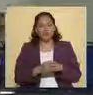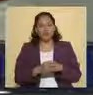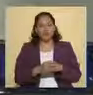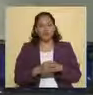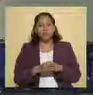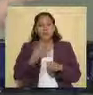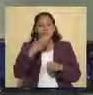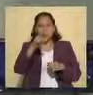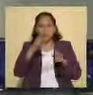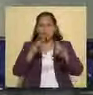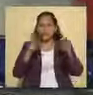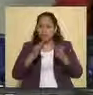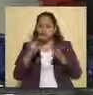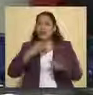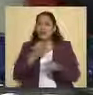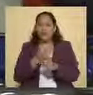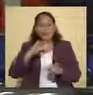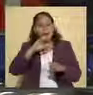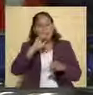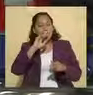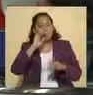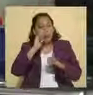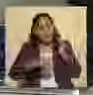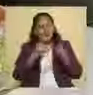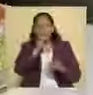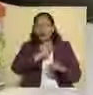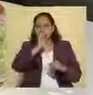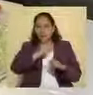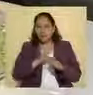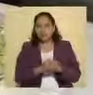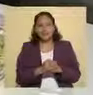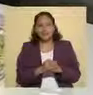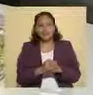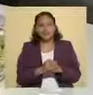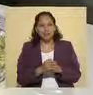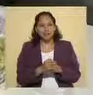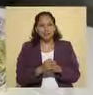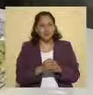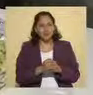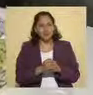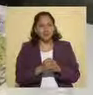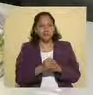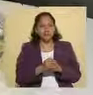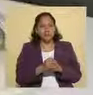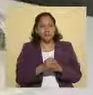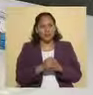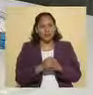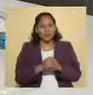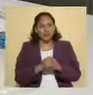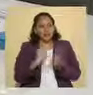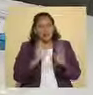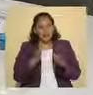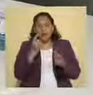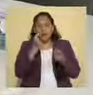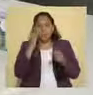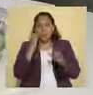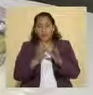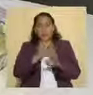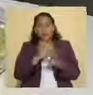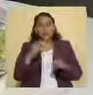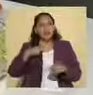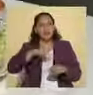póngalo para que nos lo comamos ahora que acabe el programa No sí por favor ya tenemos somos